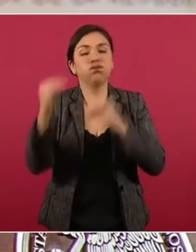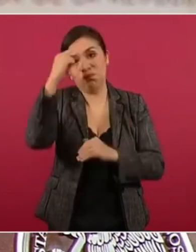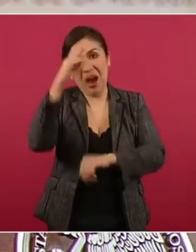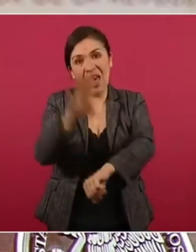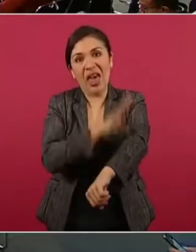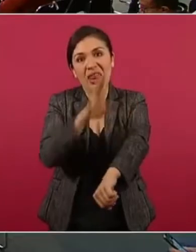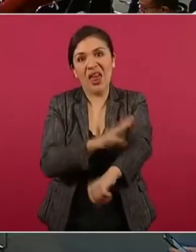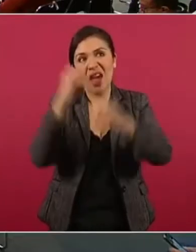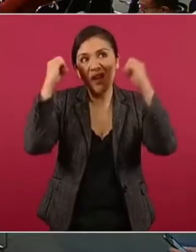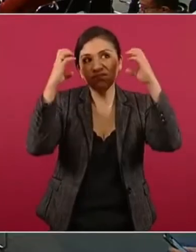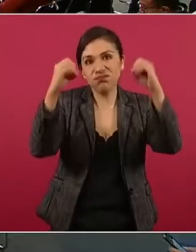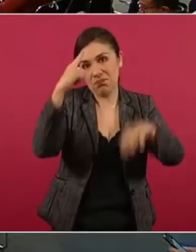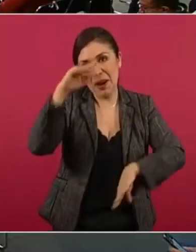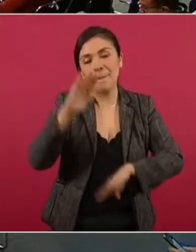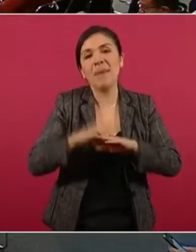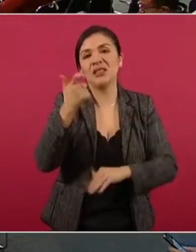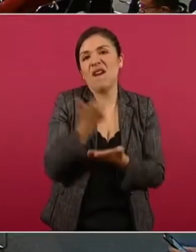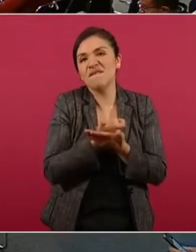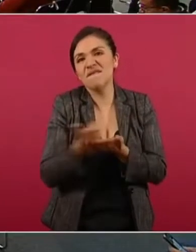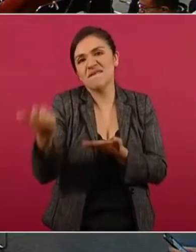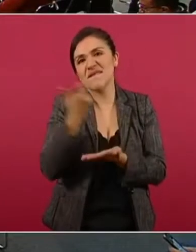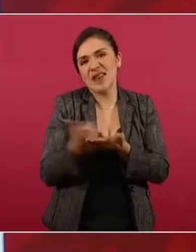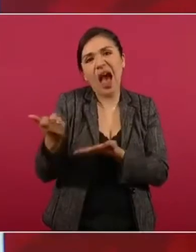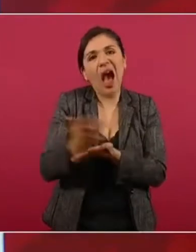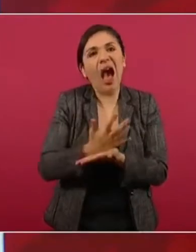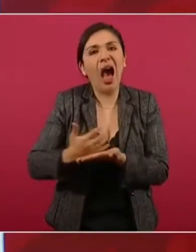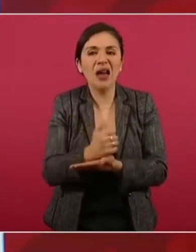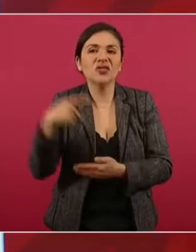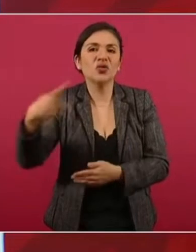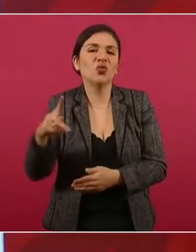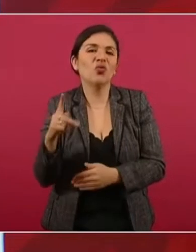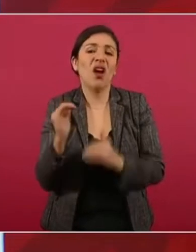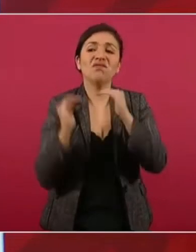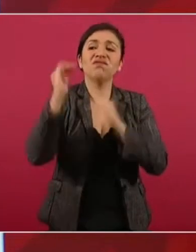eléctrico para cobrar lo que les dé